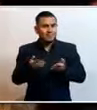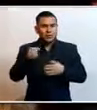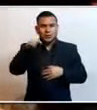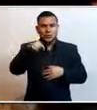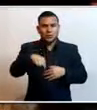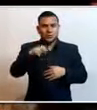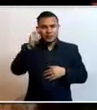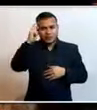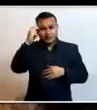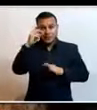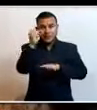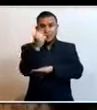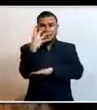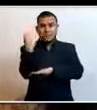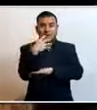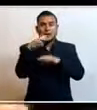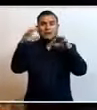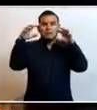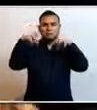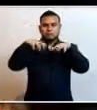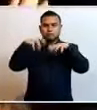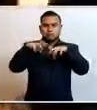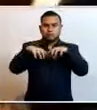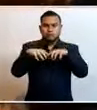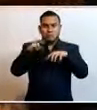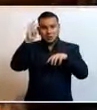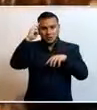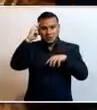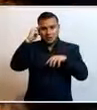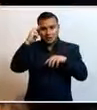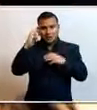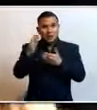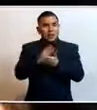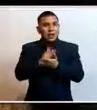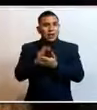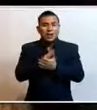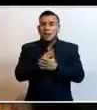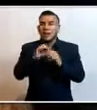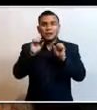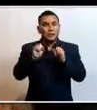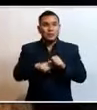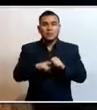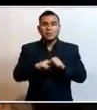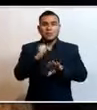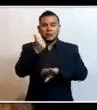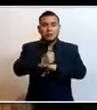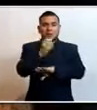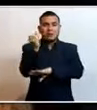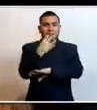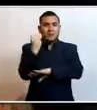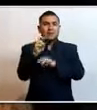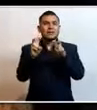viene esta otra emergencia, la decretamos y ¿qué dicen? Es nula la declaratoria de emergencia.